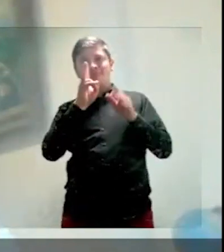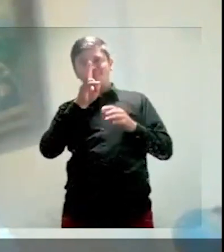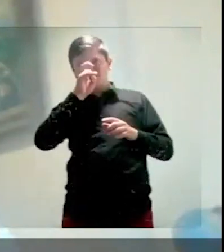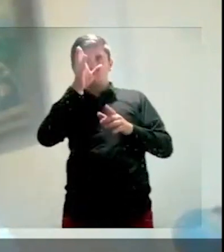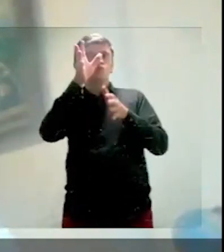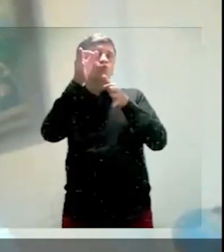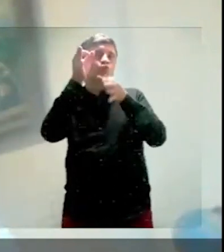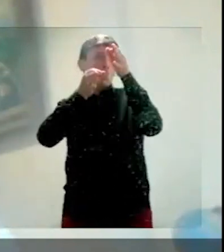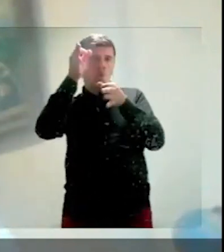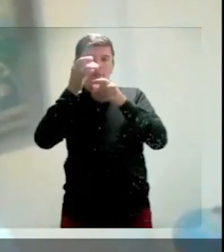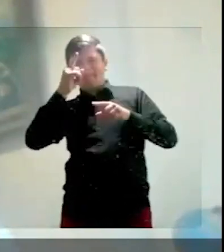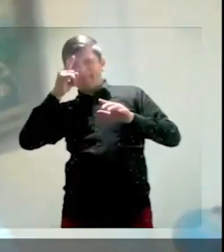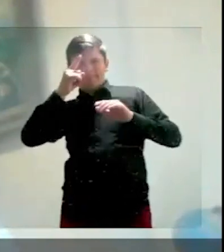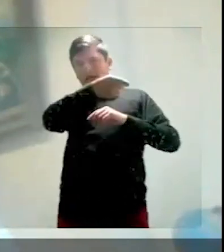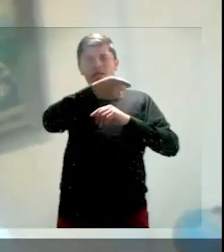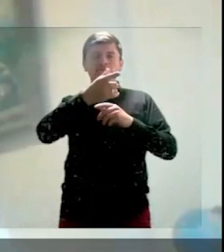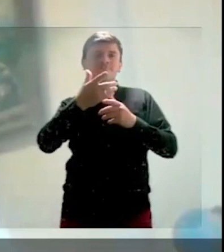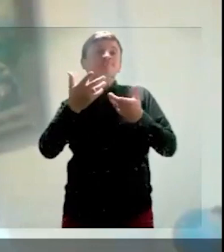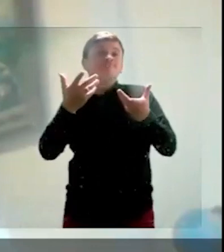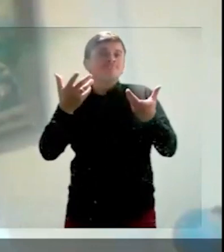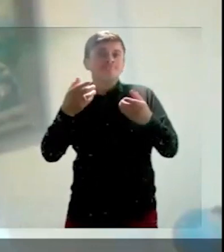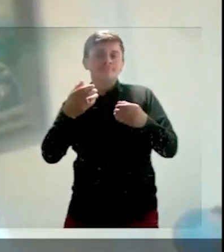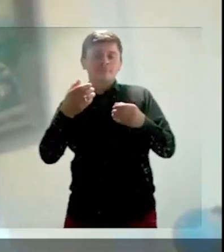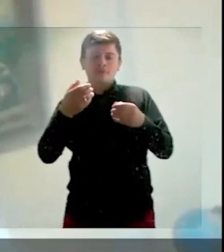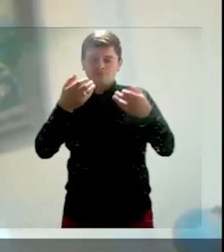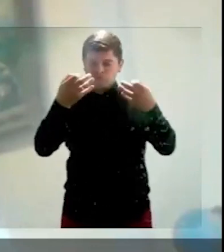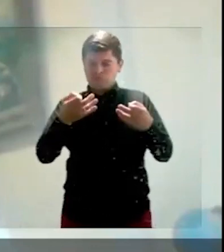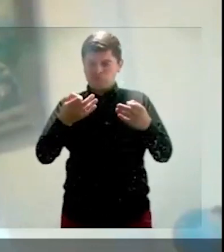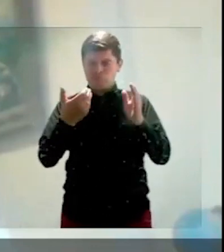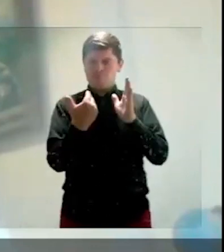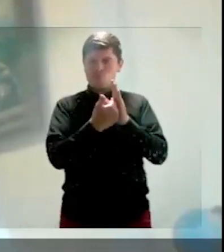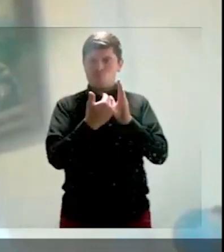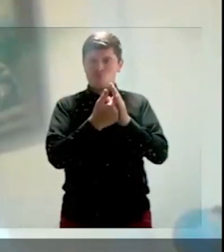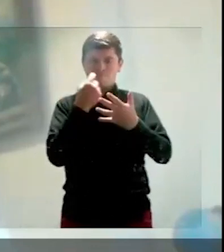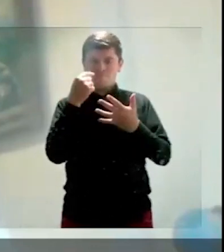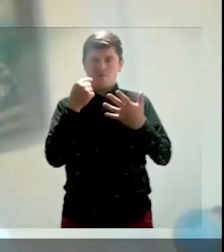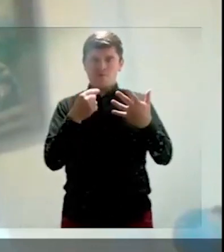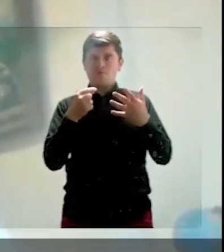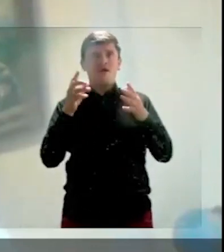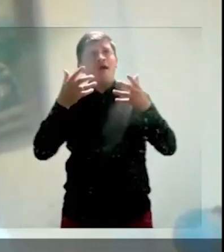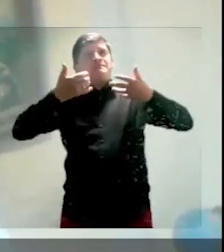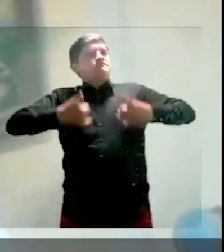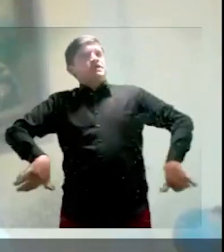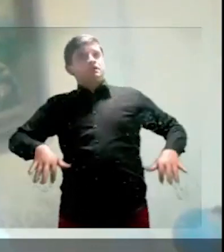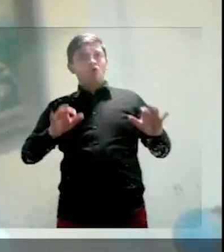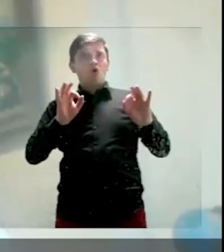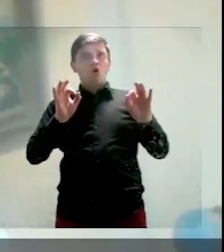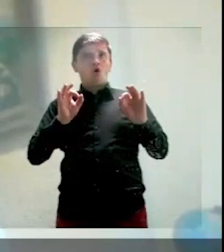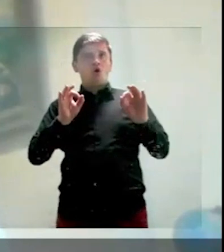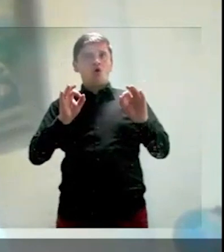Corte, no tiene tampoco elementos para acabarlo ni para cerrarlo, porque no hay